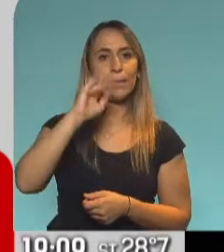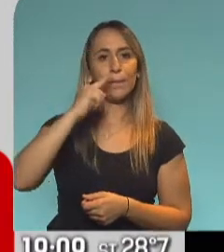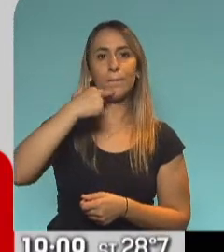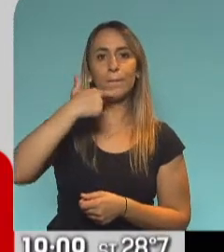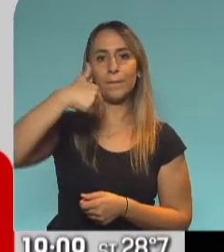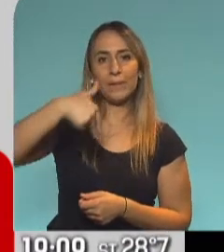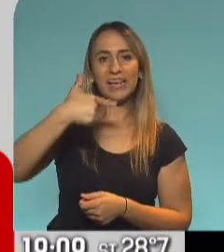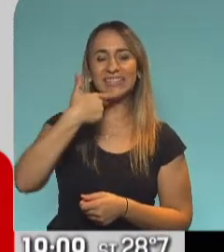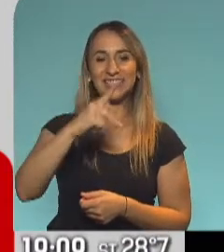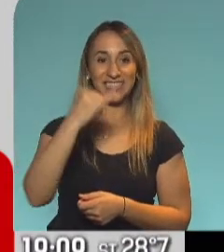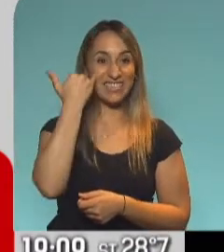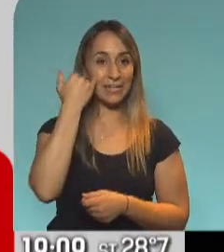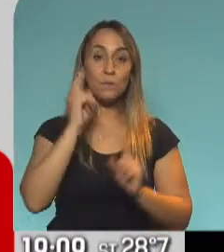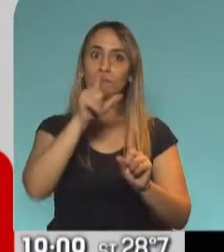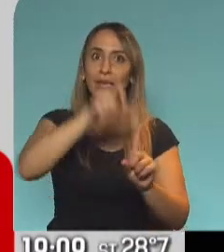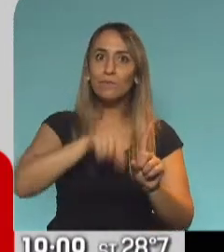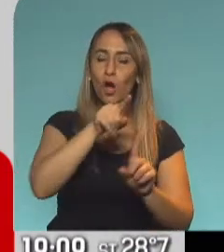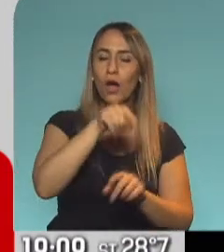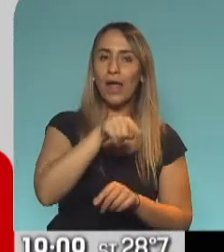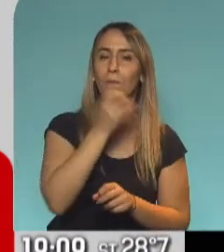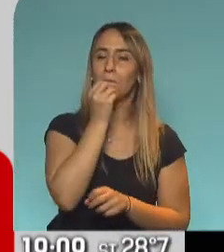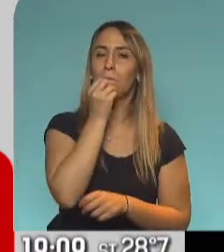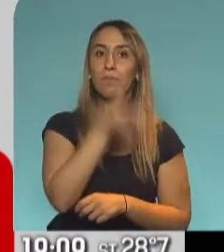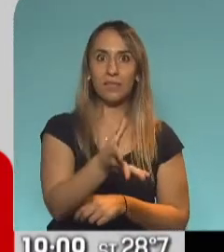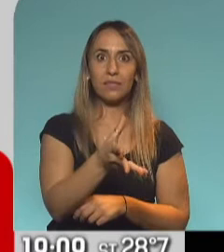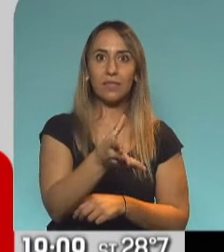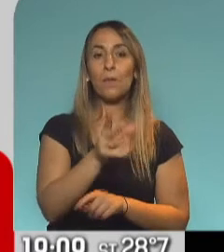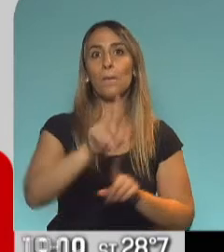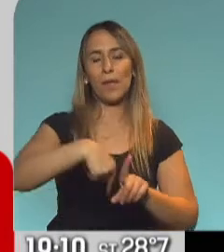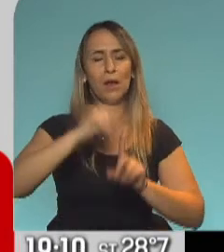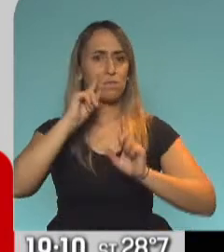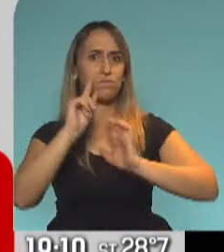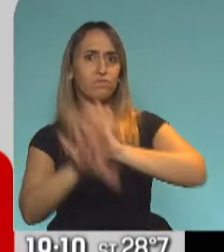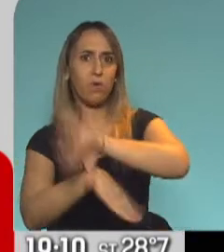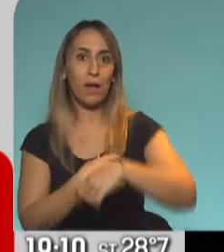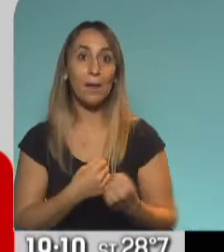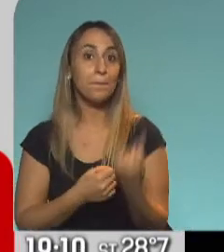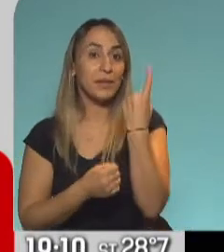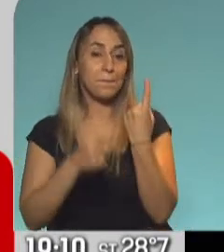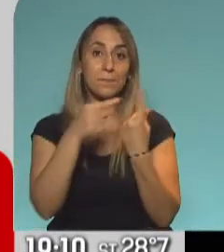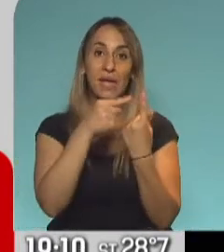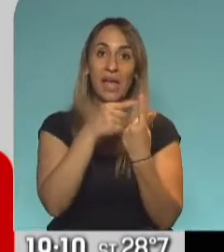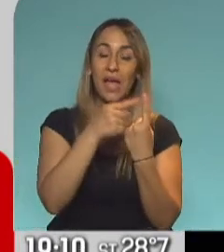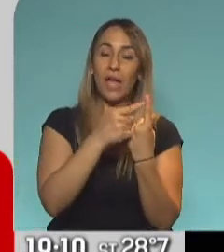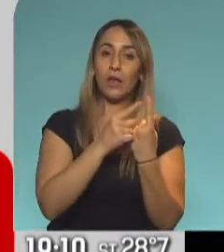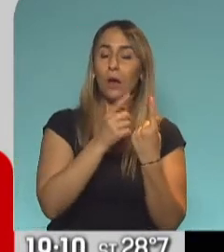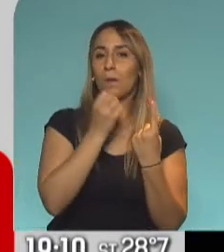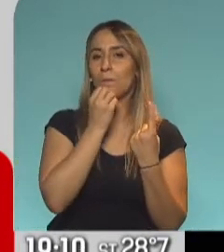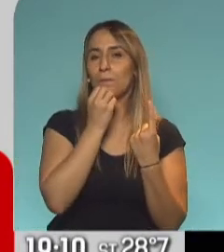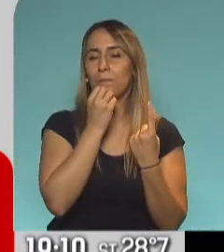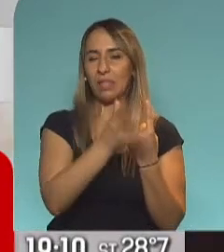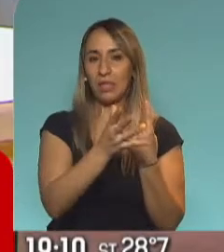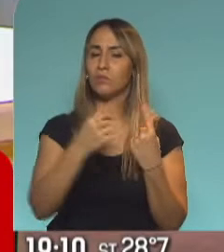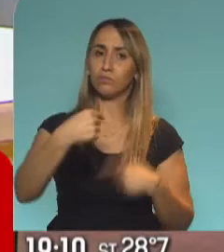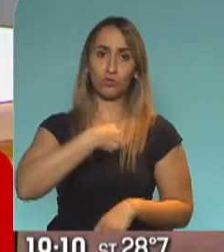ese audio que escuchábamos el viernes aquí esta situación. Dijo, fue el primero en decir, yo me vacuné